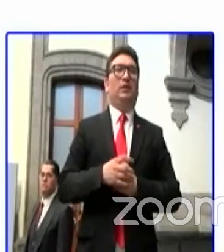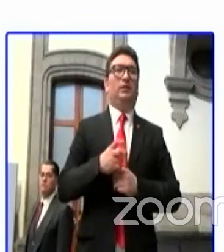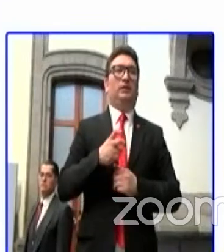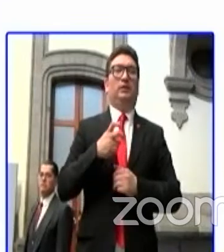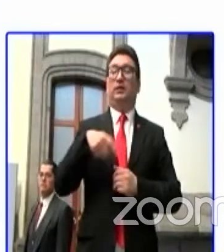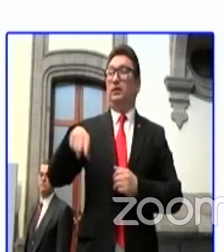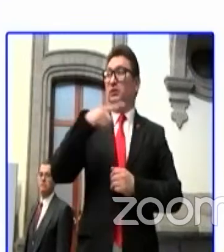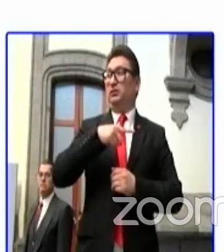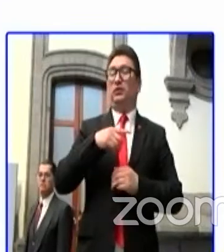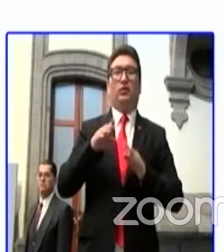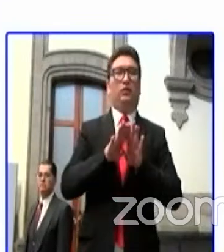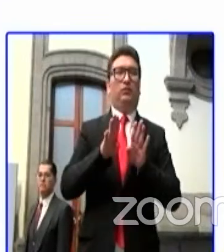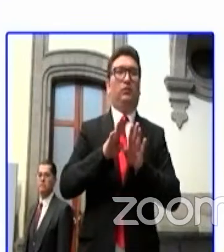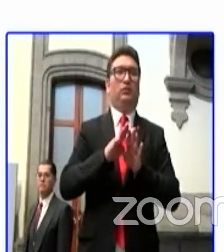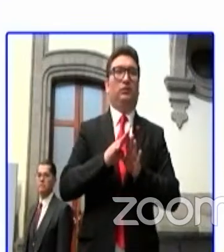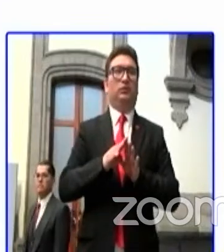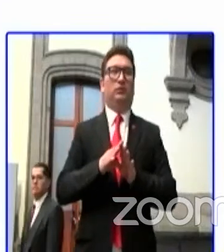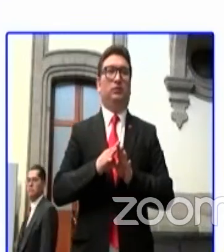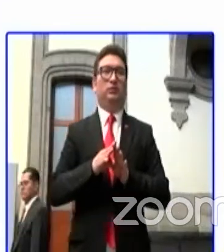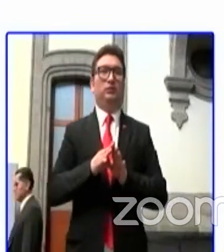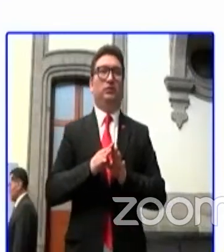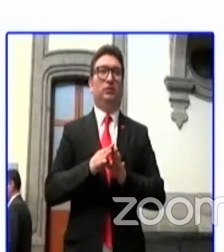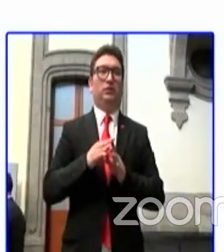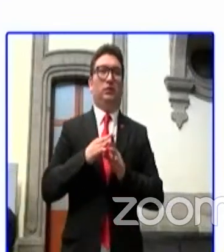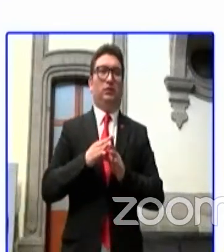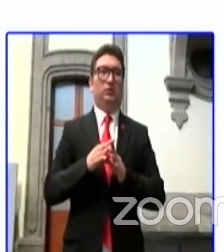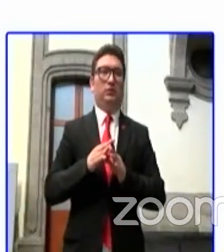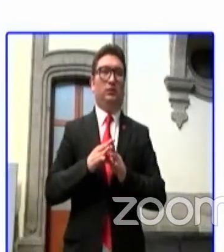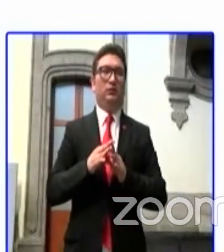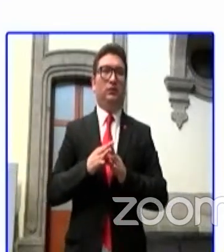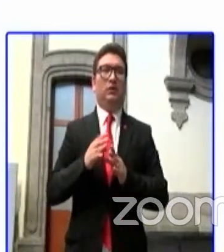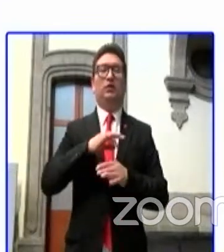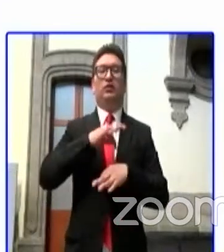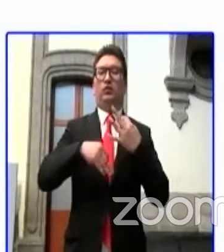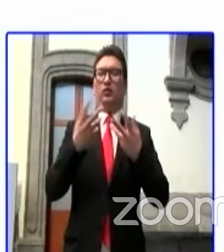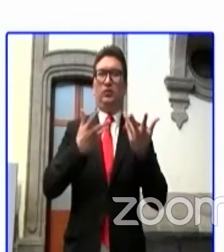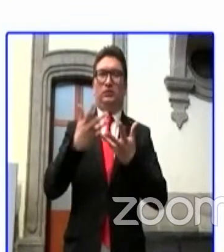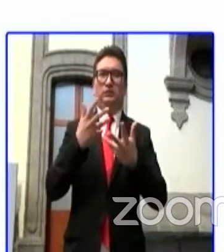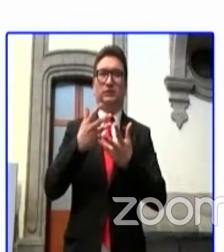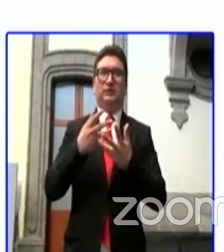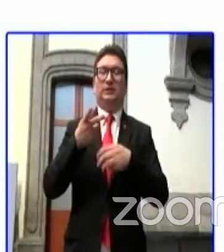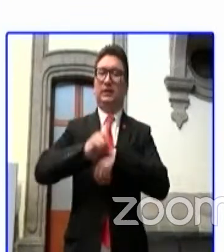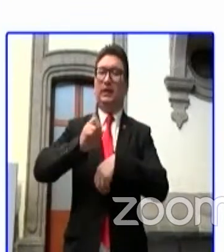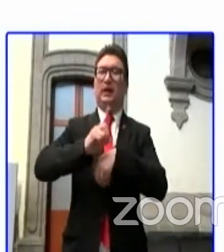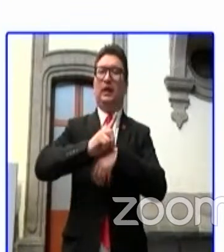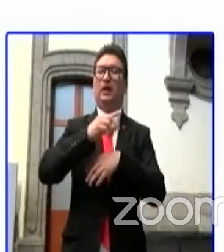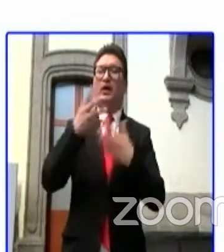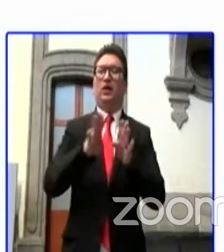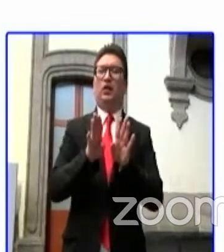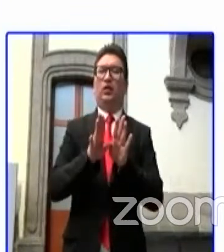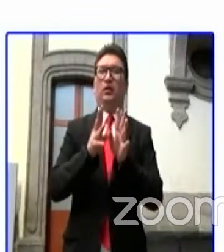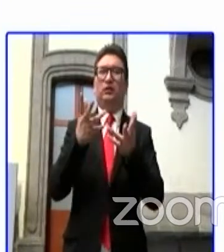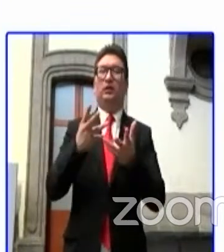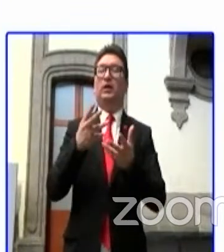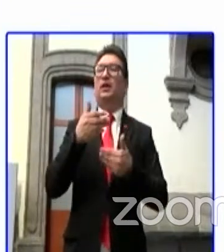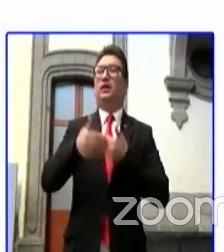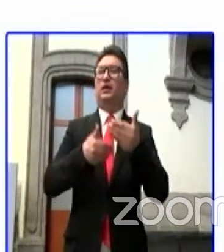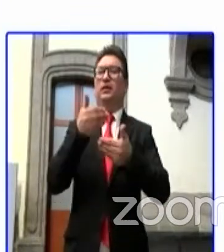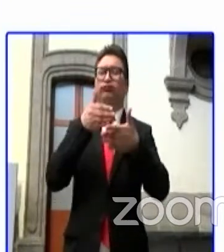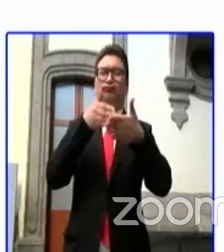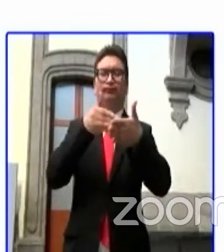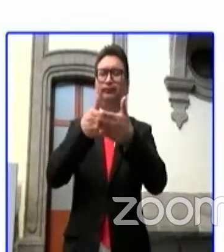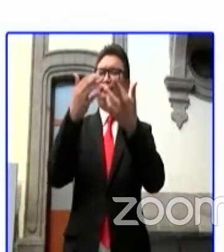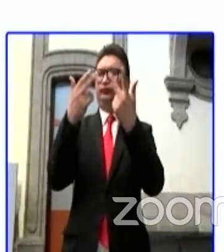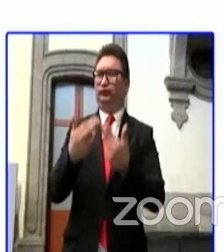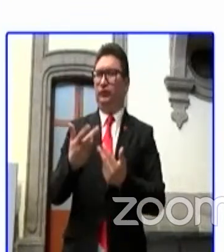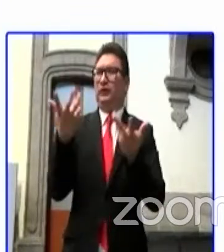de las personas con discapacidad, en donde se realicen todos los días acciones que permitan eliminar esas barreras